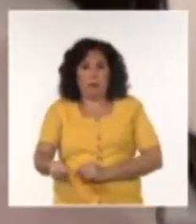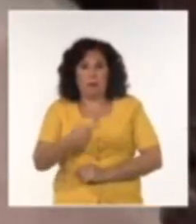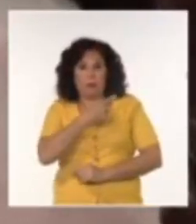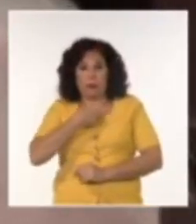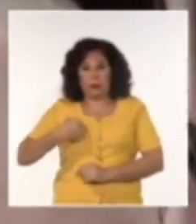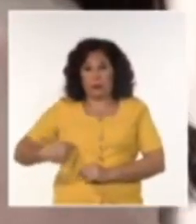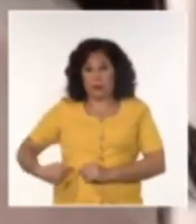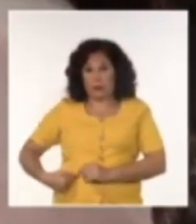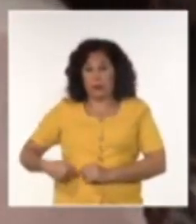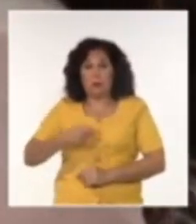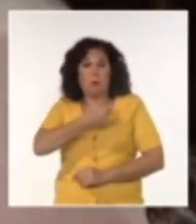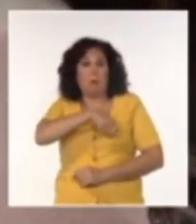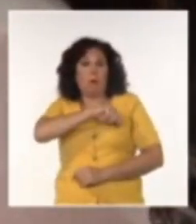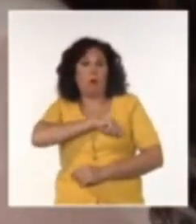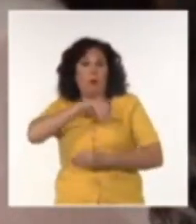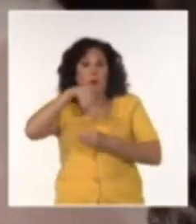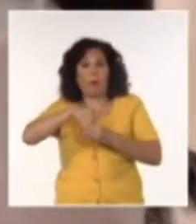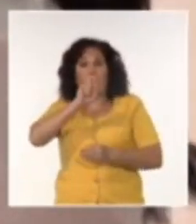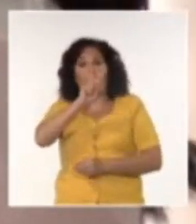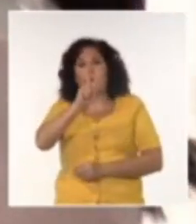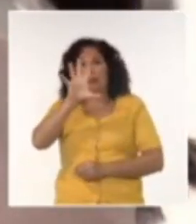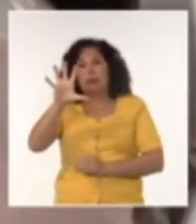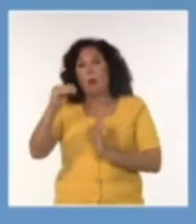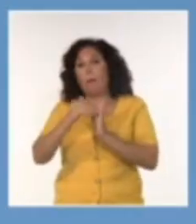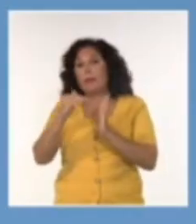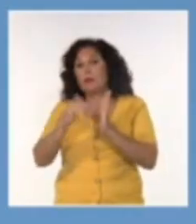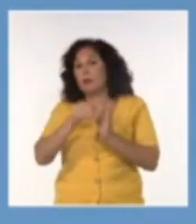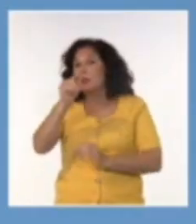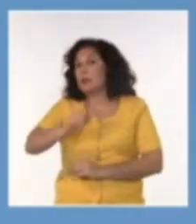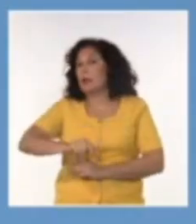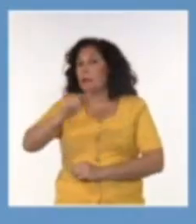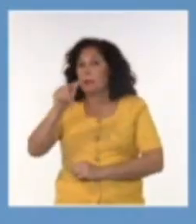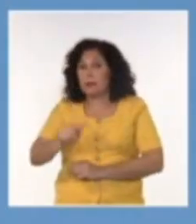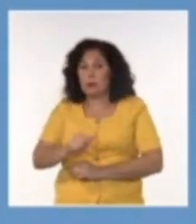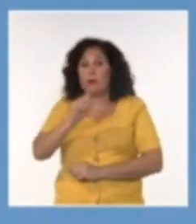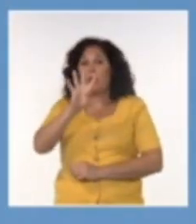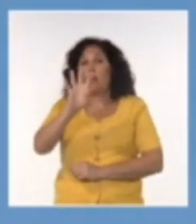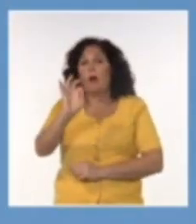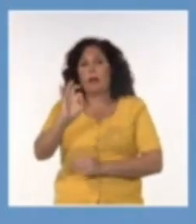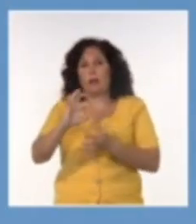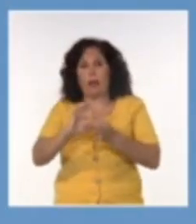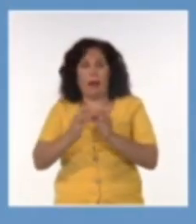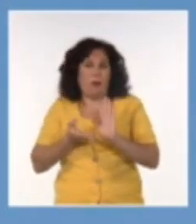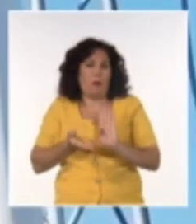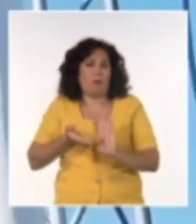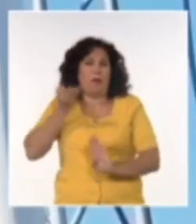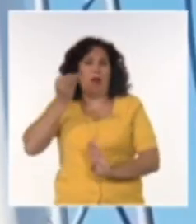con una población de 25 millones de habitantes, superaron los 40 grados.